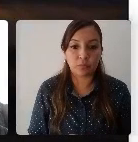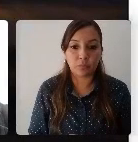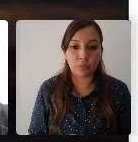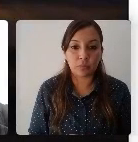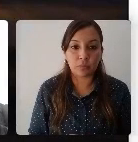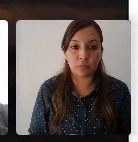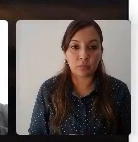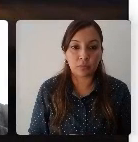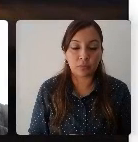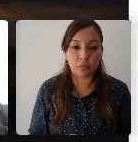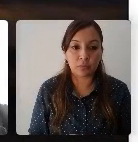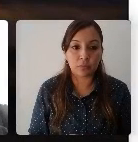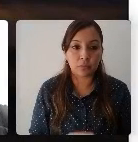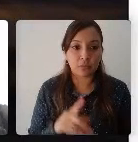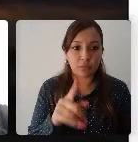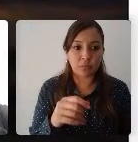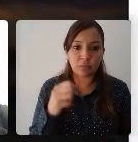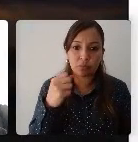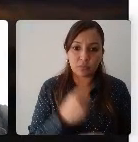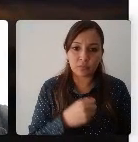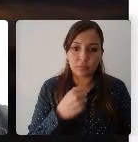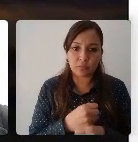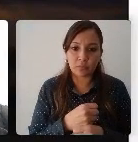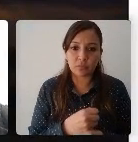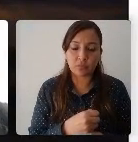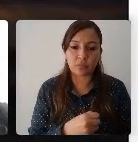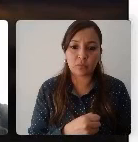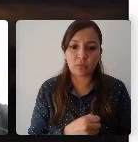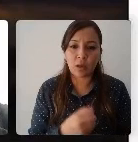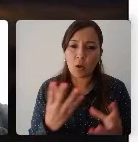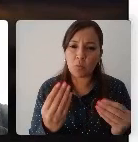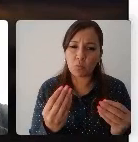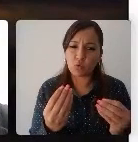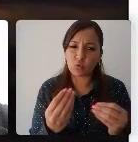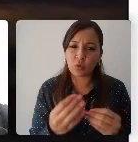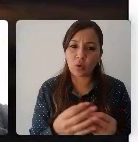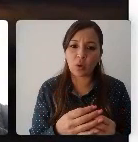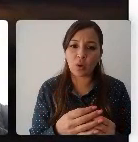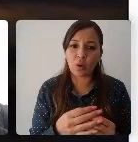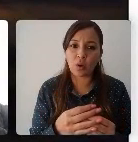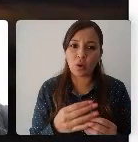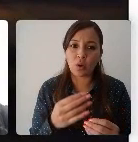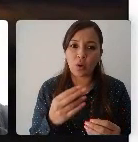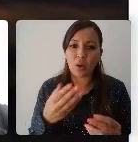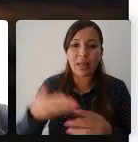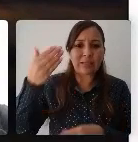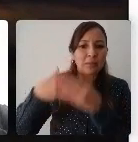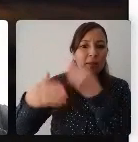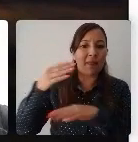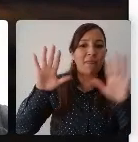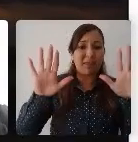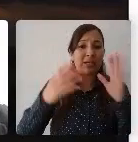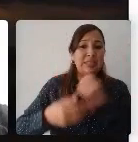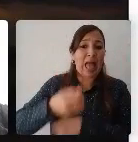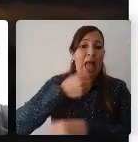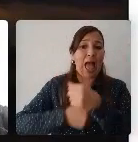Unos emprendimientos que tienen bastante experiencia, tienen una data bastante interesante de hace más de 10 años, como son los